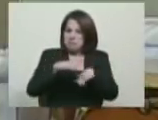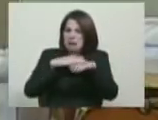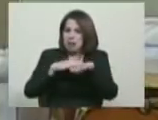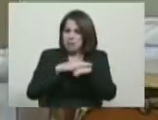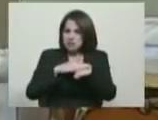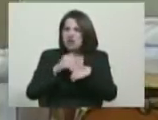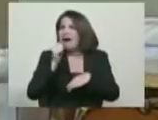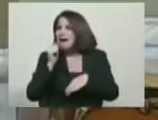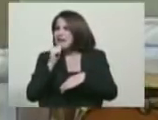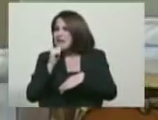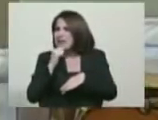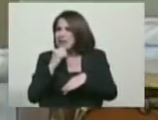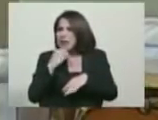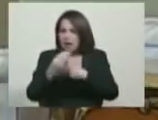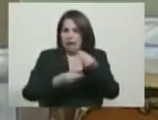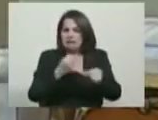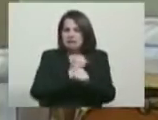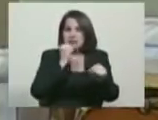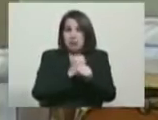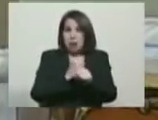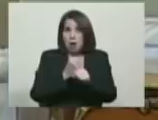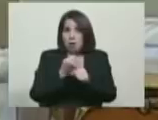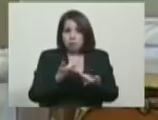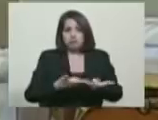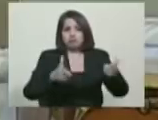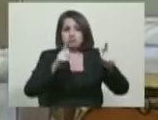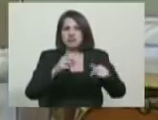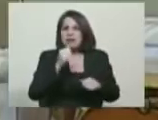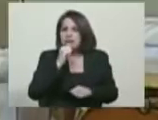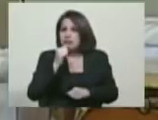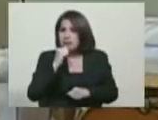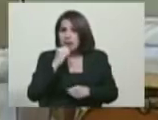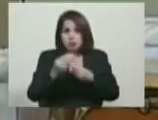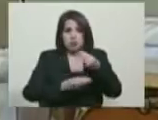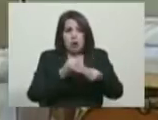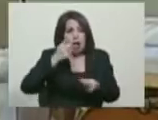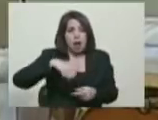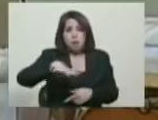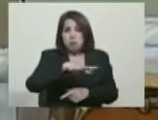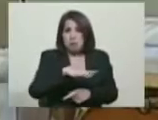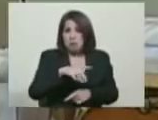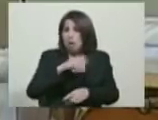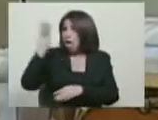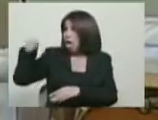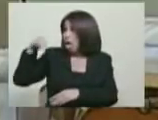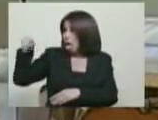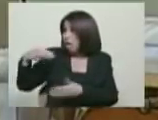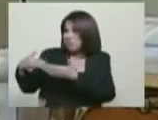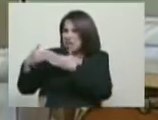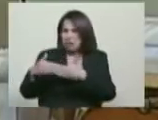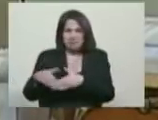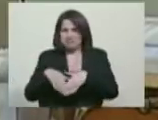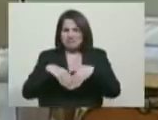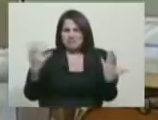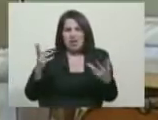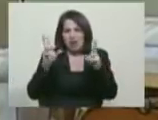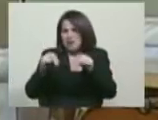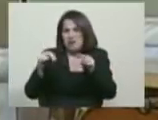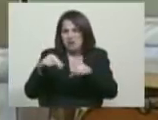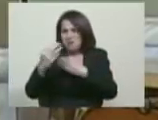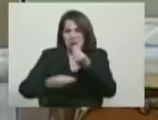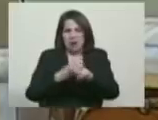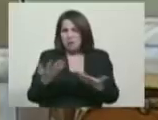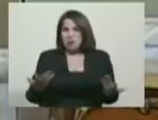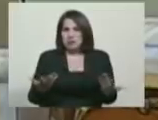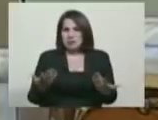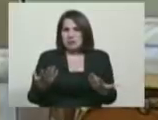poder solicitar autorización a alguien, no lo he hecho nunca hasta ahora y nunca lo voy a hacer. Nosotros solamente podemos